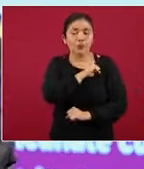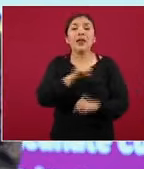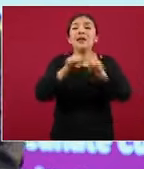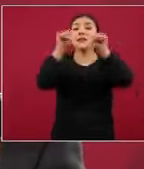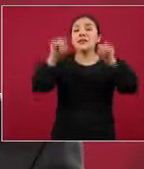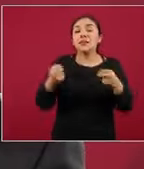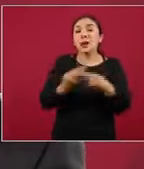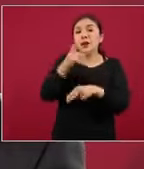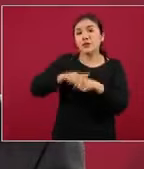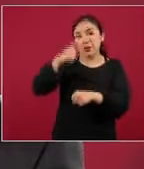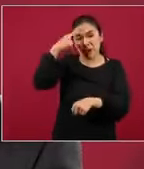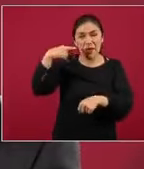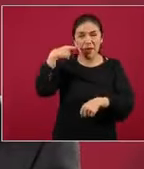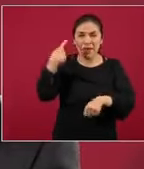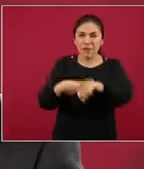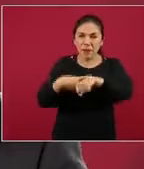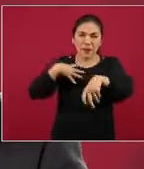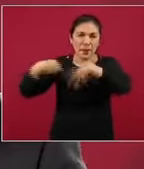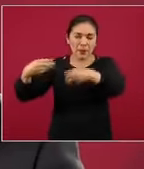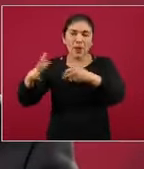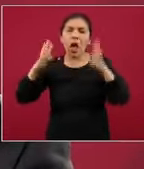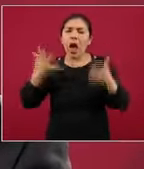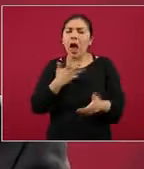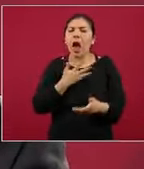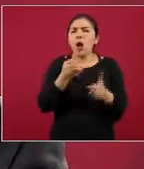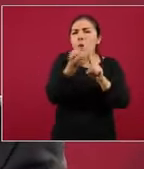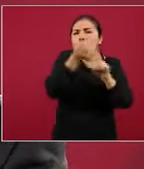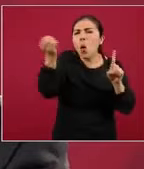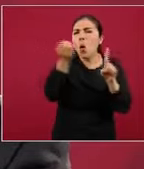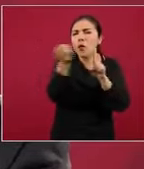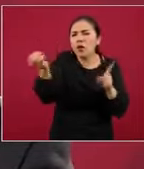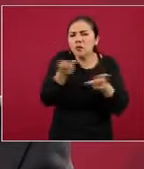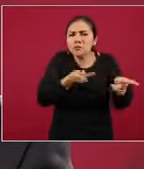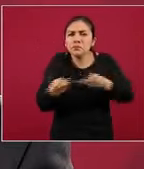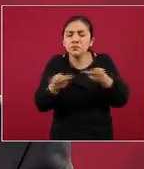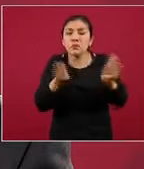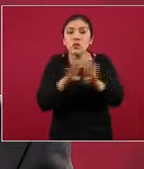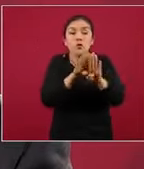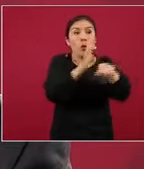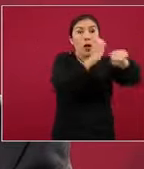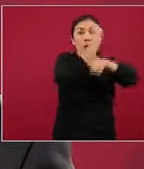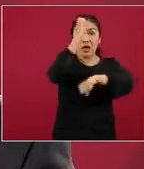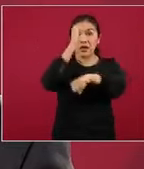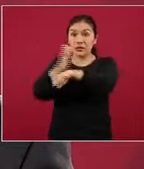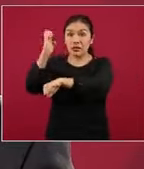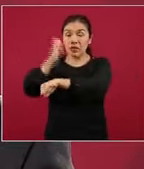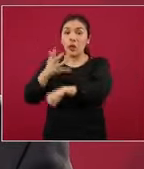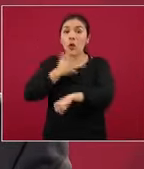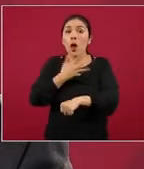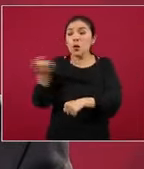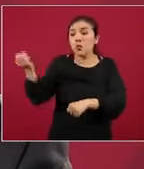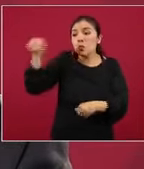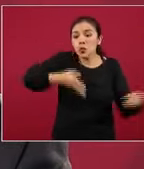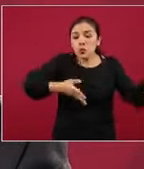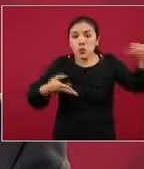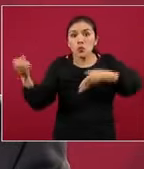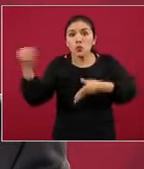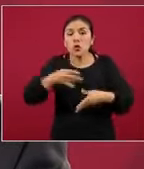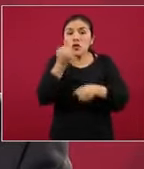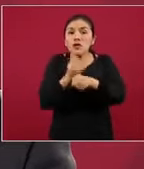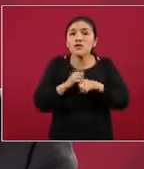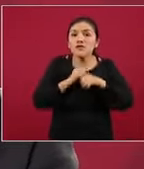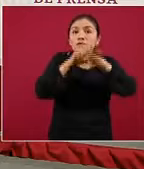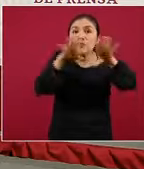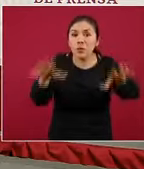Epidemiológica está organizado de tal manera de los estados proveen información, las unidades operativas,